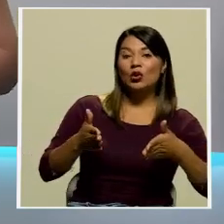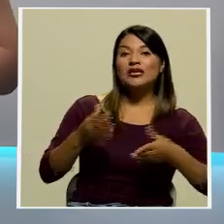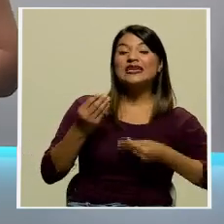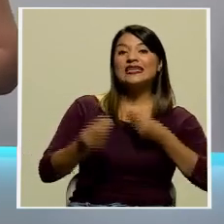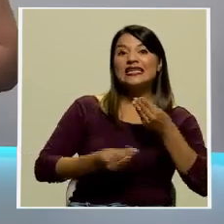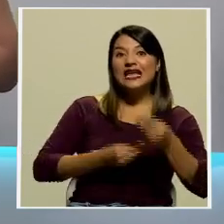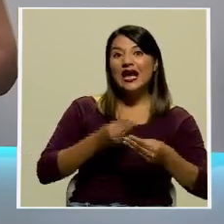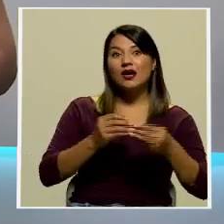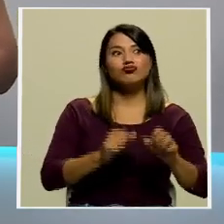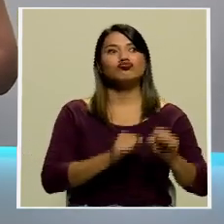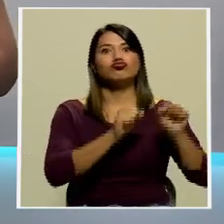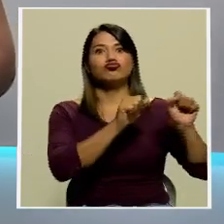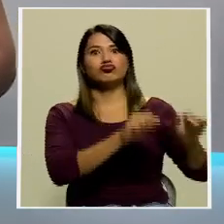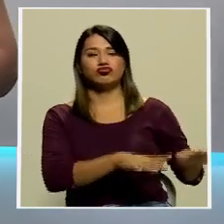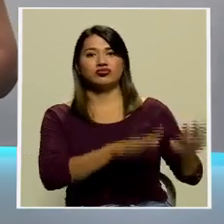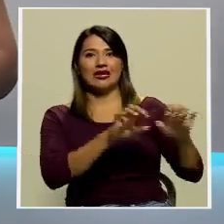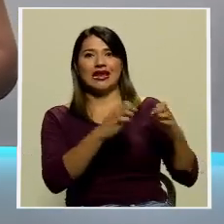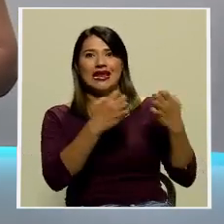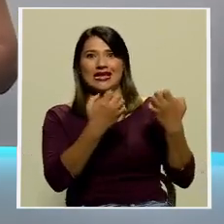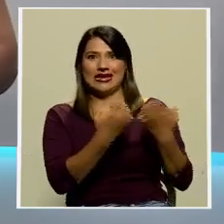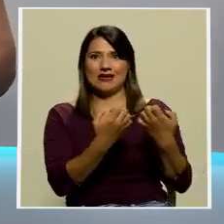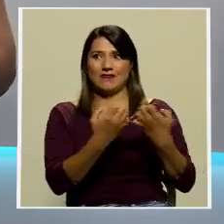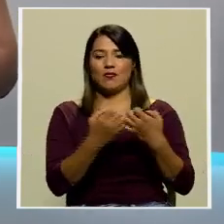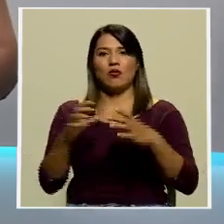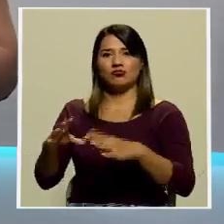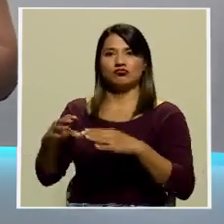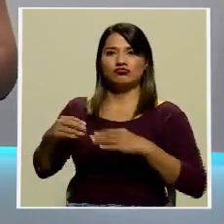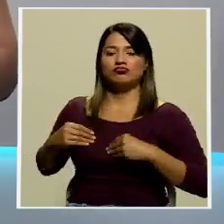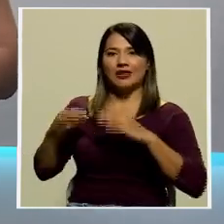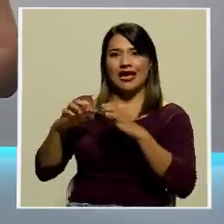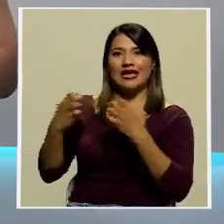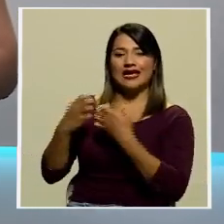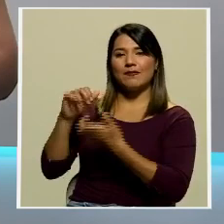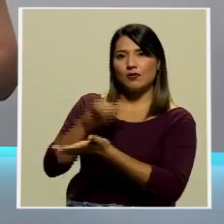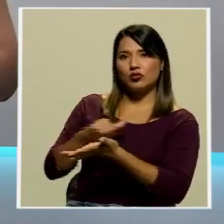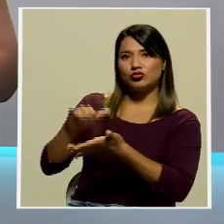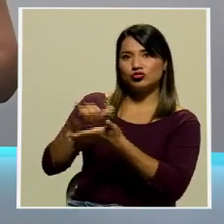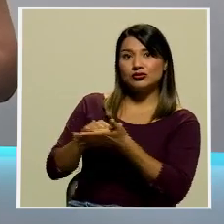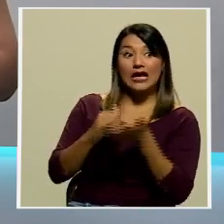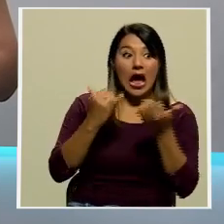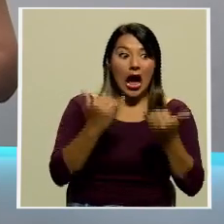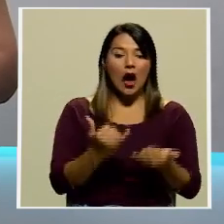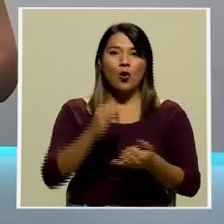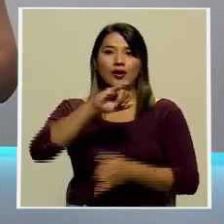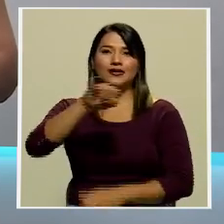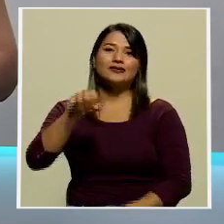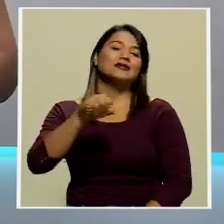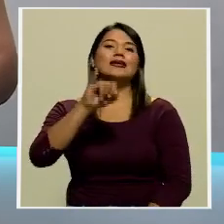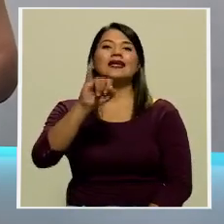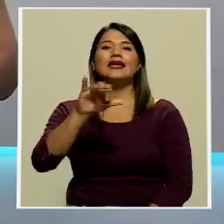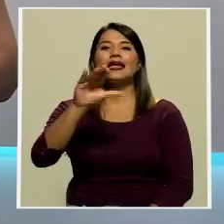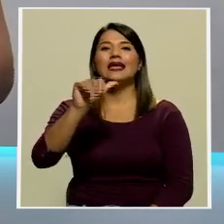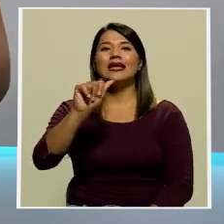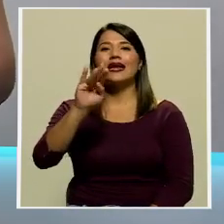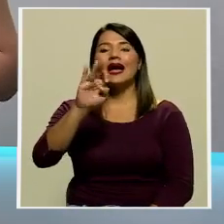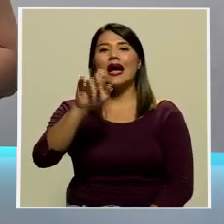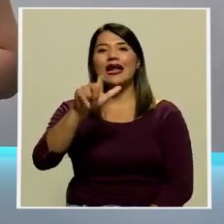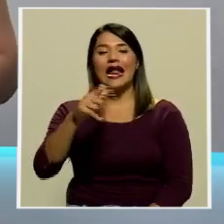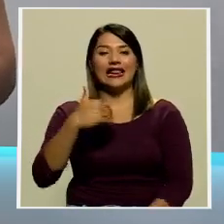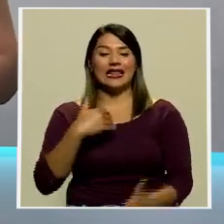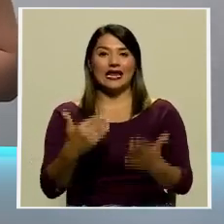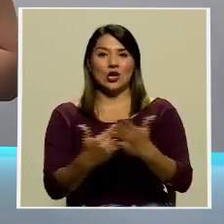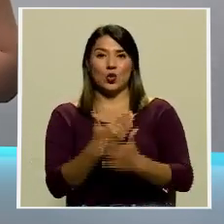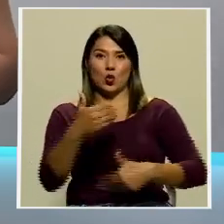el equipo, se va para el Sporting, que es José Yácone. Tiene ahora técnico nuevo y está ahí en la cima, ya tiene